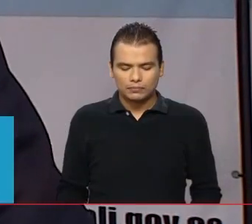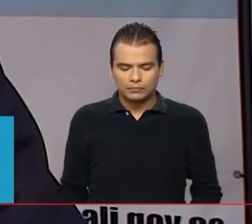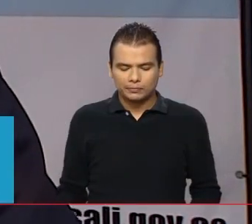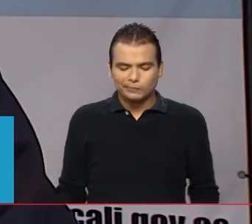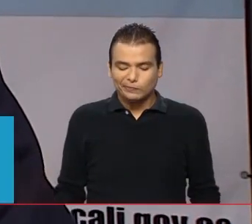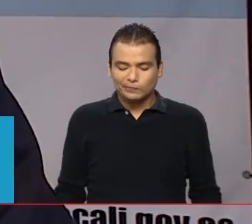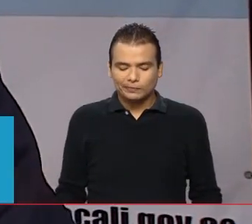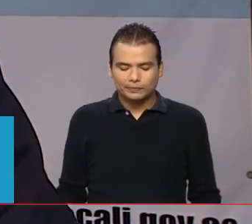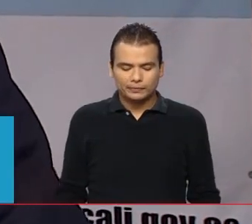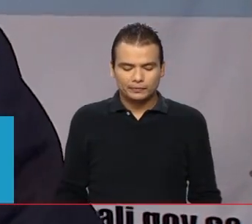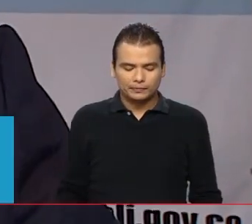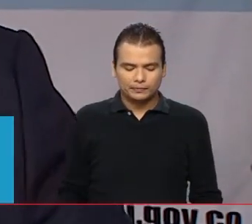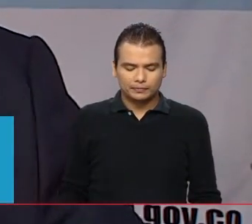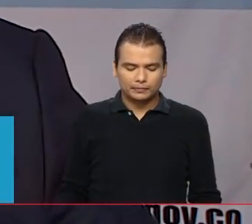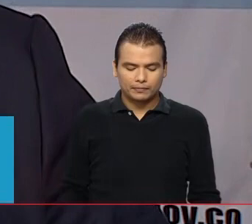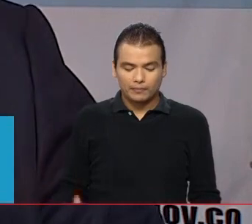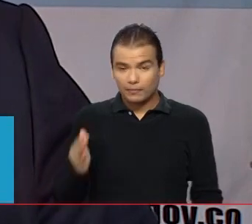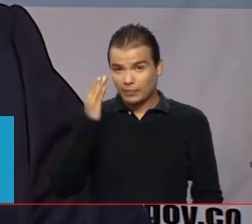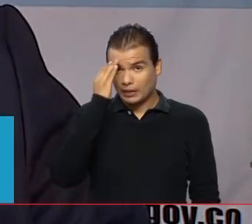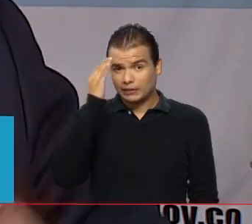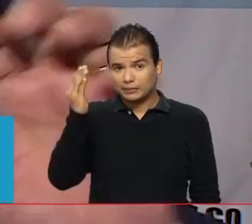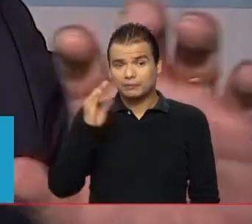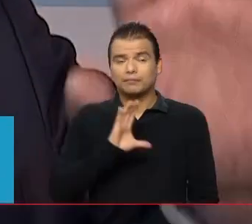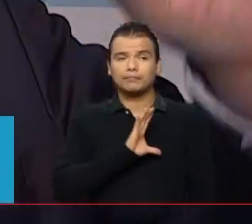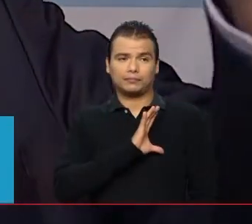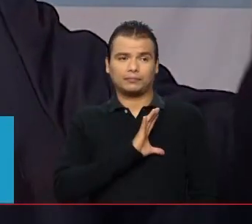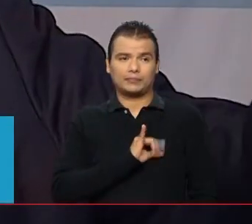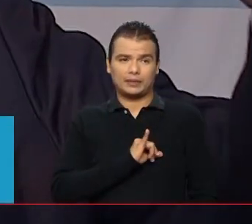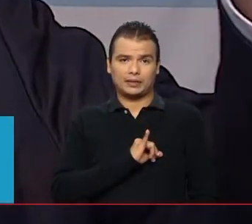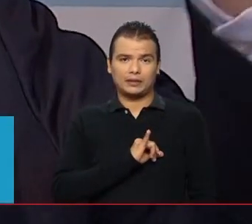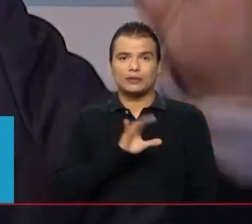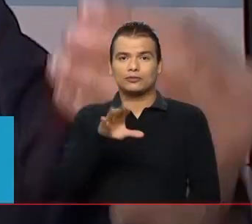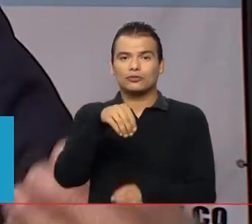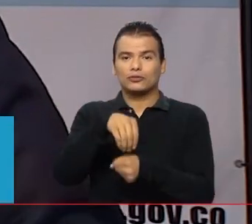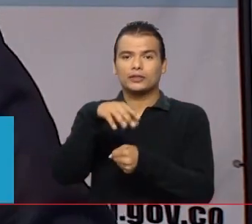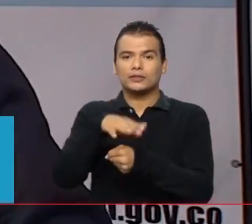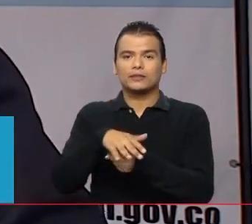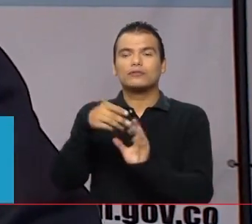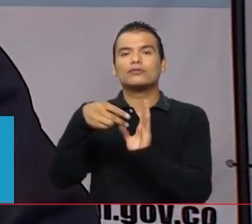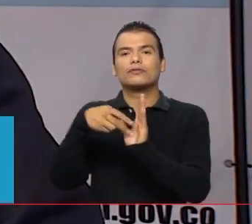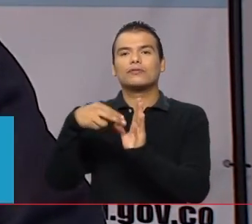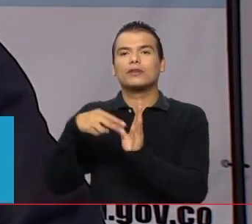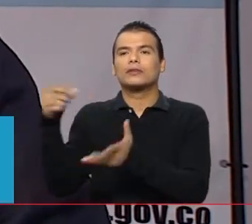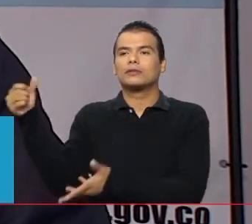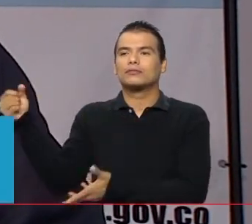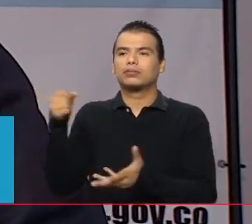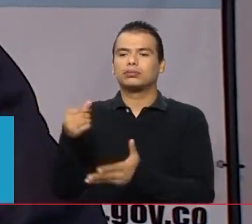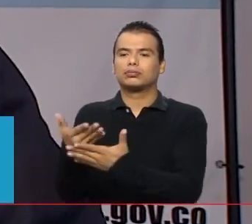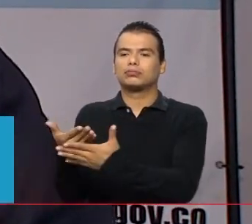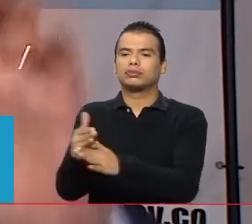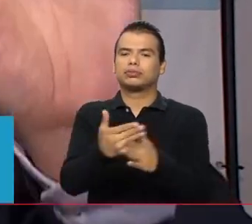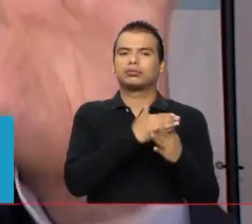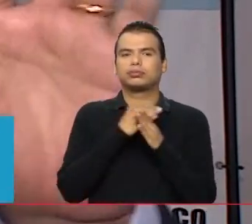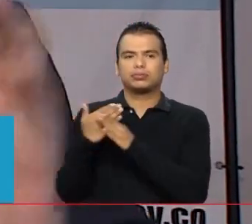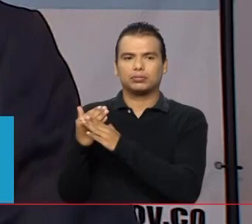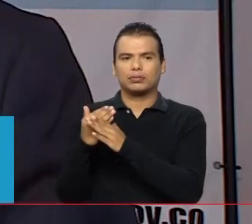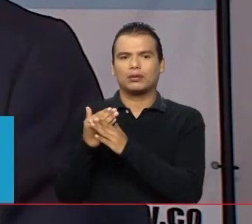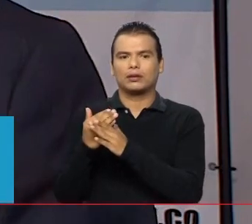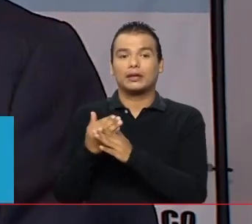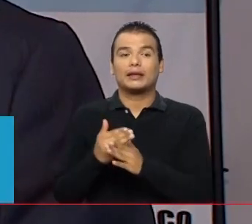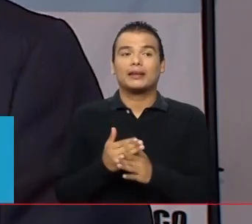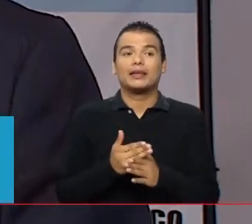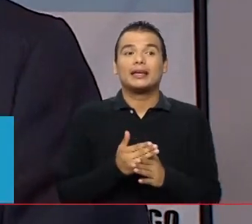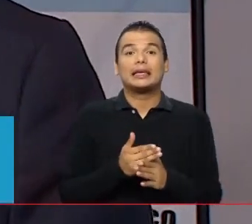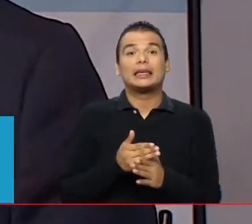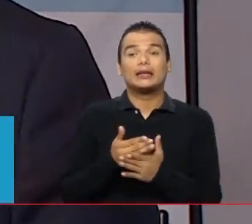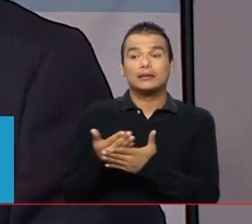Que recuerden que Cali Distrito lo que genera es recursos conforme fiscalmente los recursos que se recaudan en cada